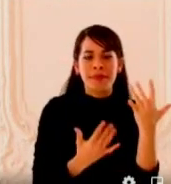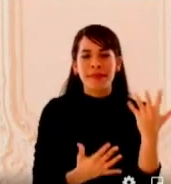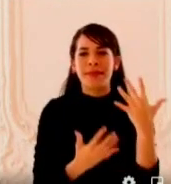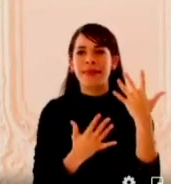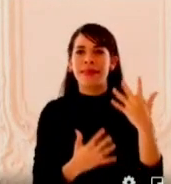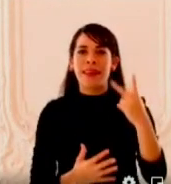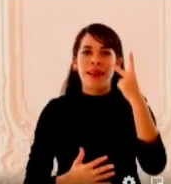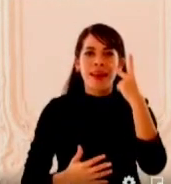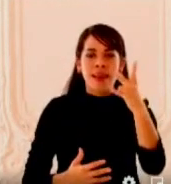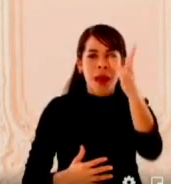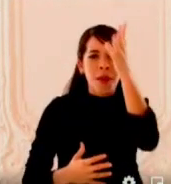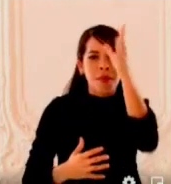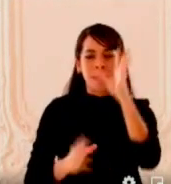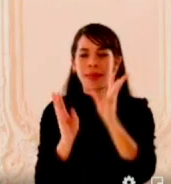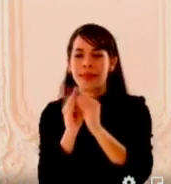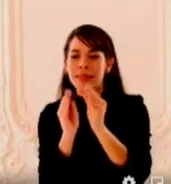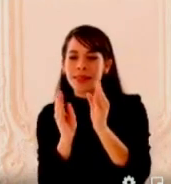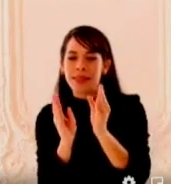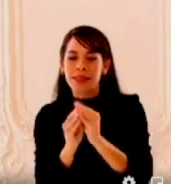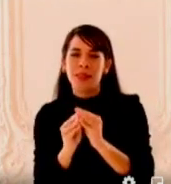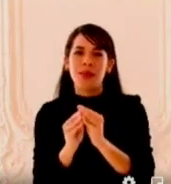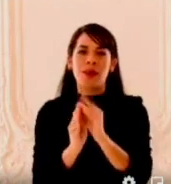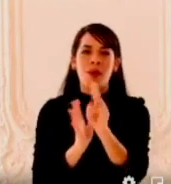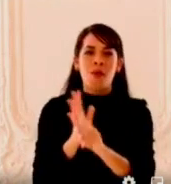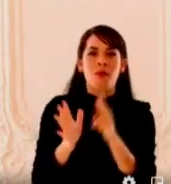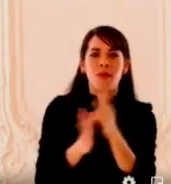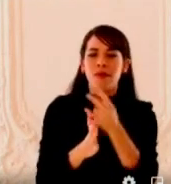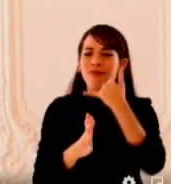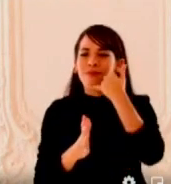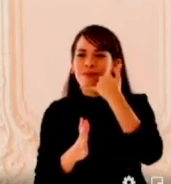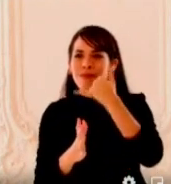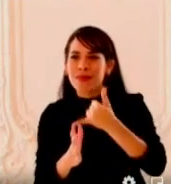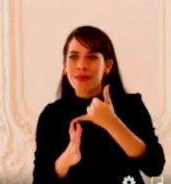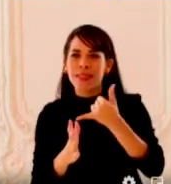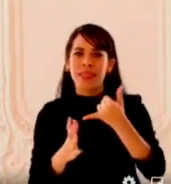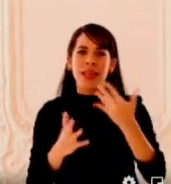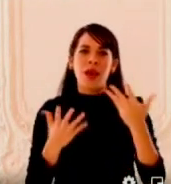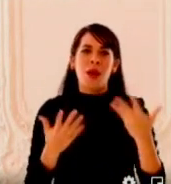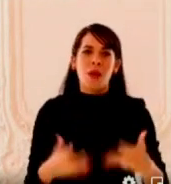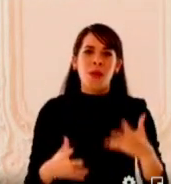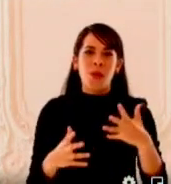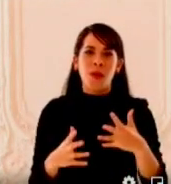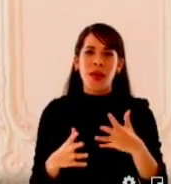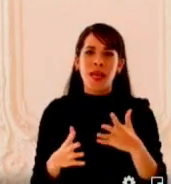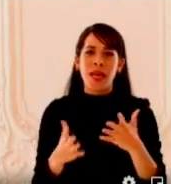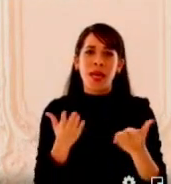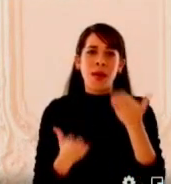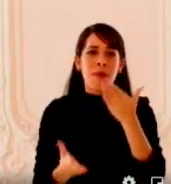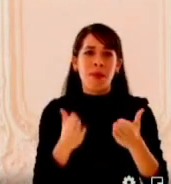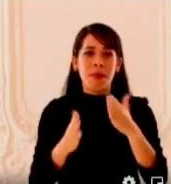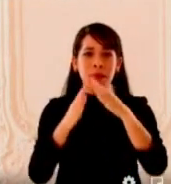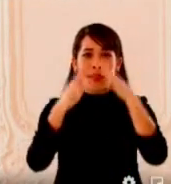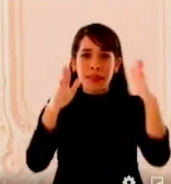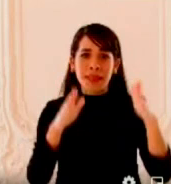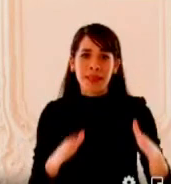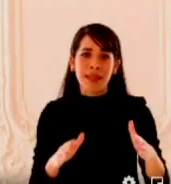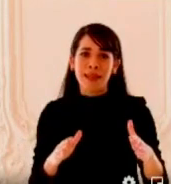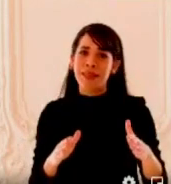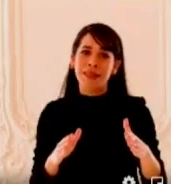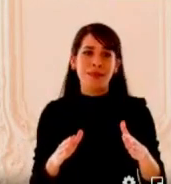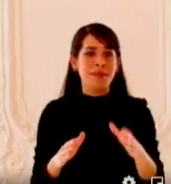teléfono, múltiples reuniones. Son los que tienen que tolerar la ausencia muchas veces aún estando en el hogar. Así que a